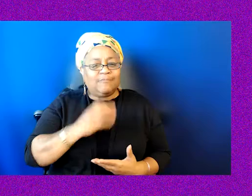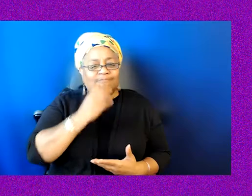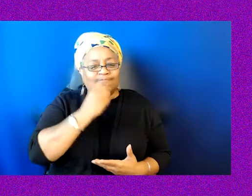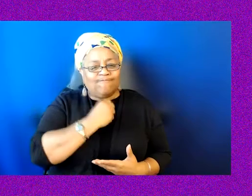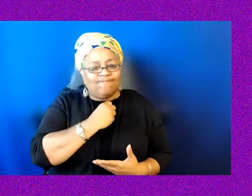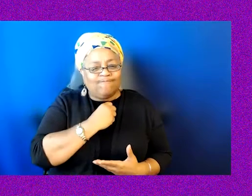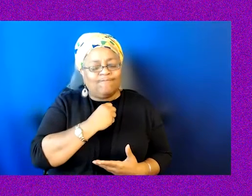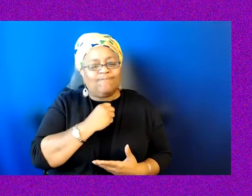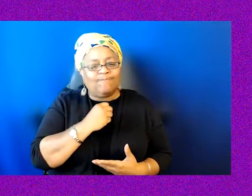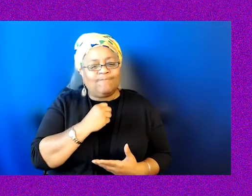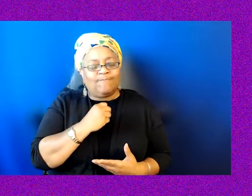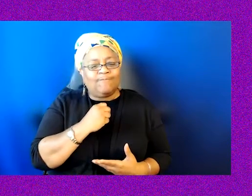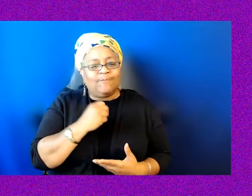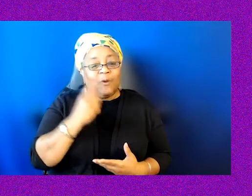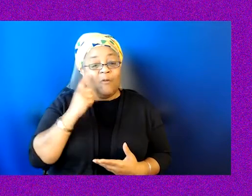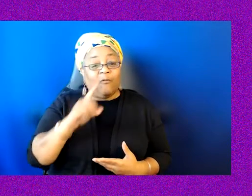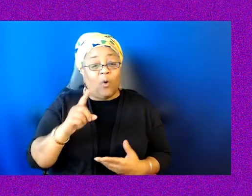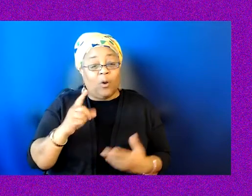esos